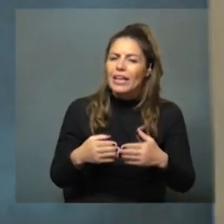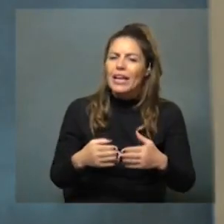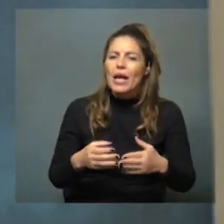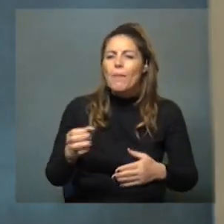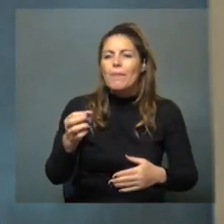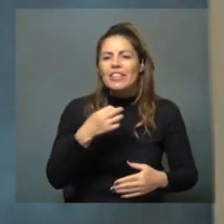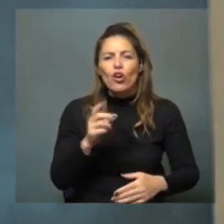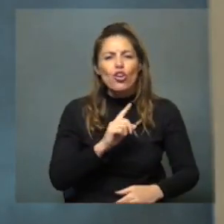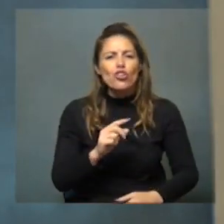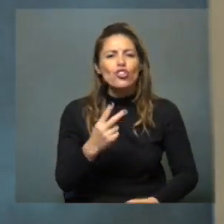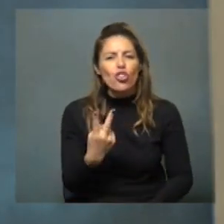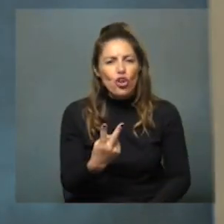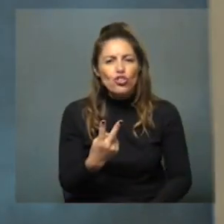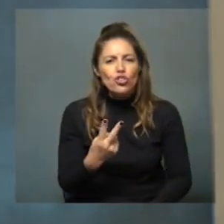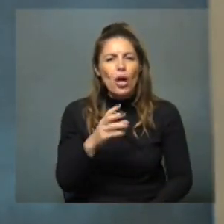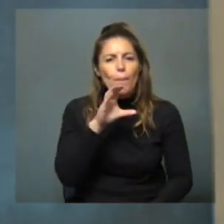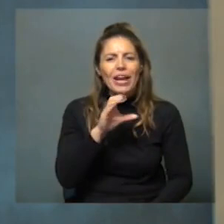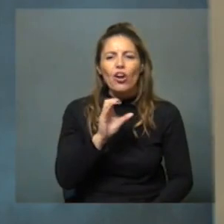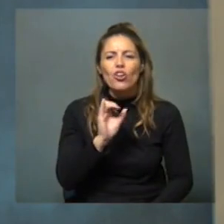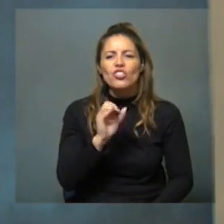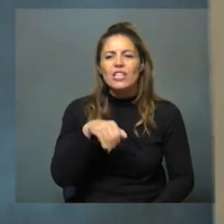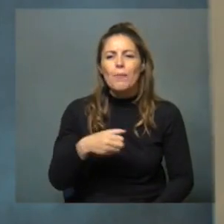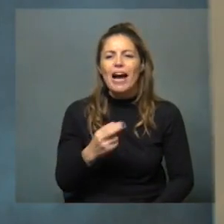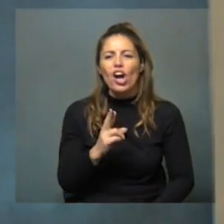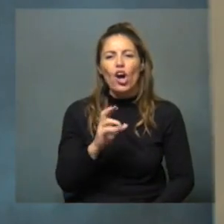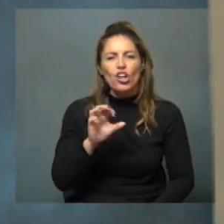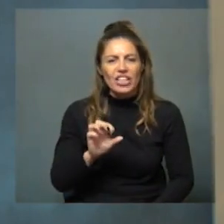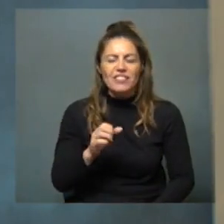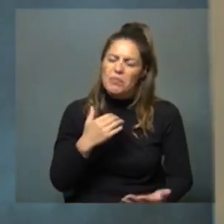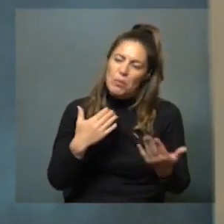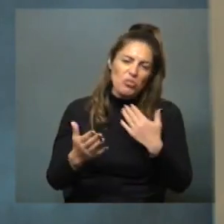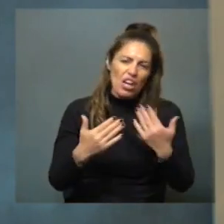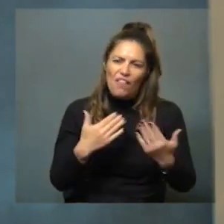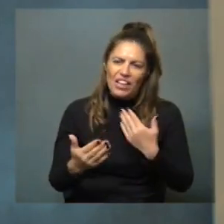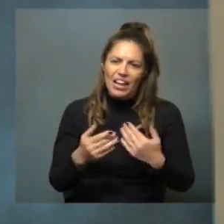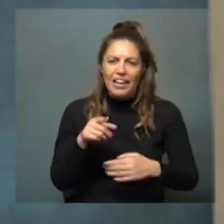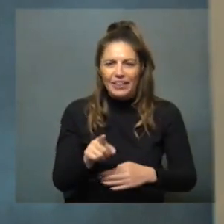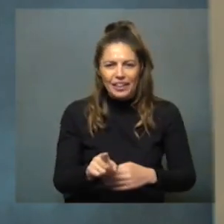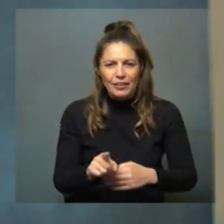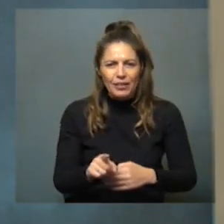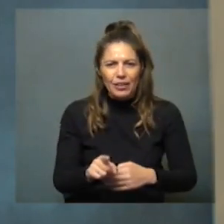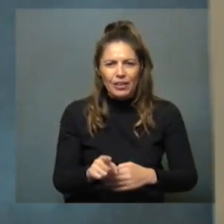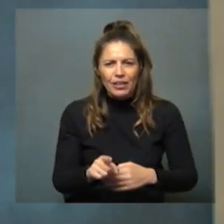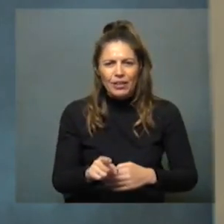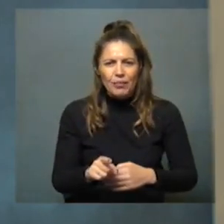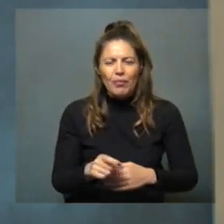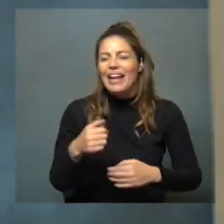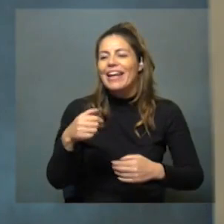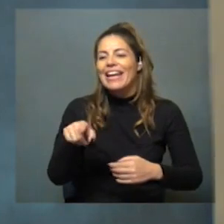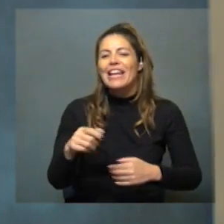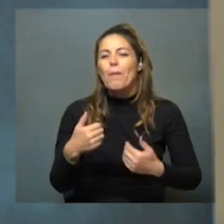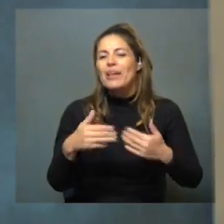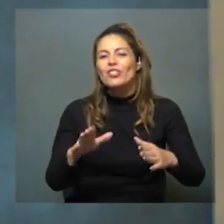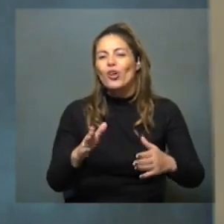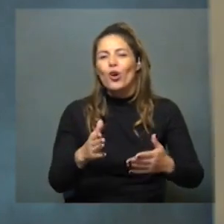que yo tenía dos cimarrones y hablamos la conversación por ese lado, ¿no? O sea, porque él empezó como a